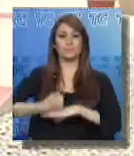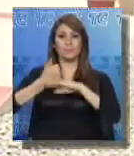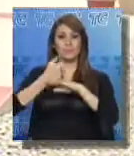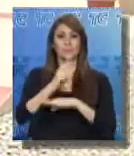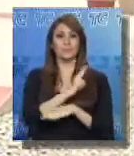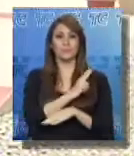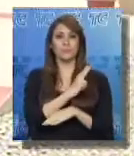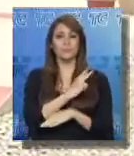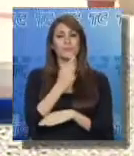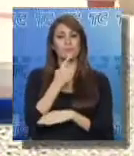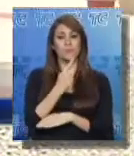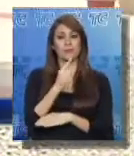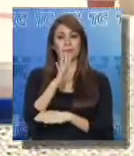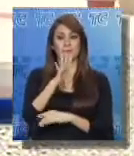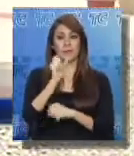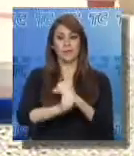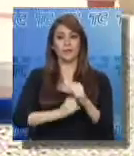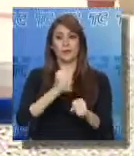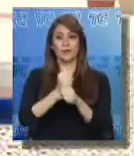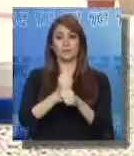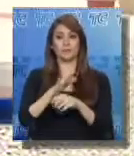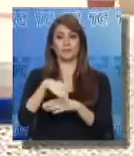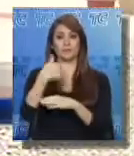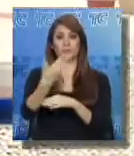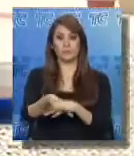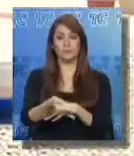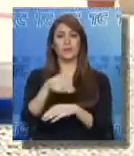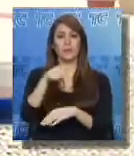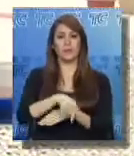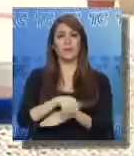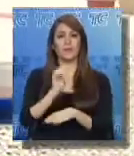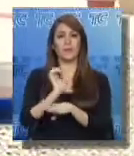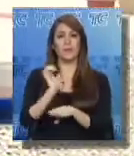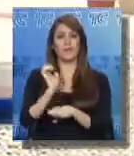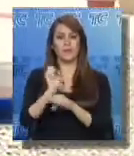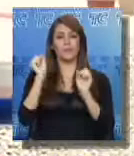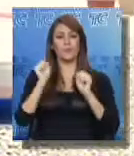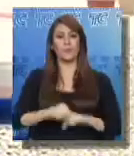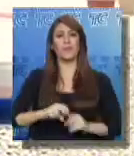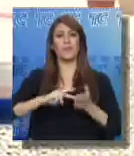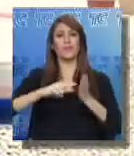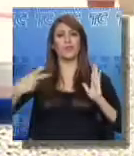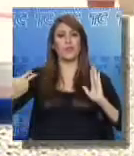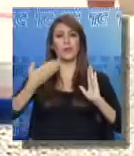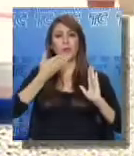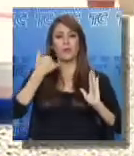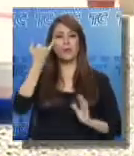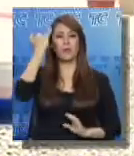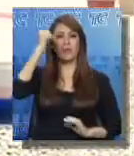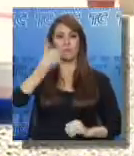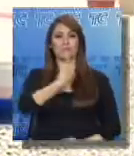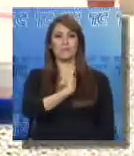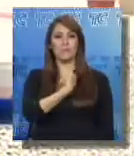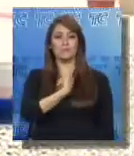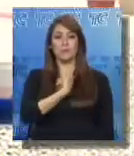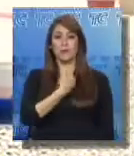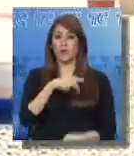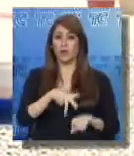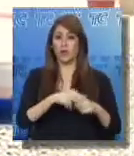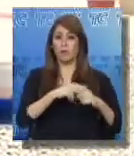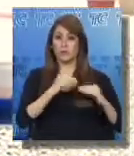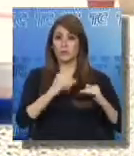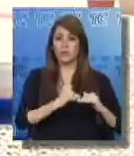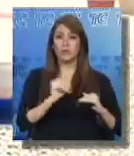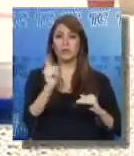Yachay han señalado que en 5 años aproximadamente nuestro país logrará productos tecnológicos, pues no empezará de cero, sino que contará